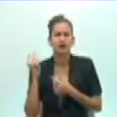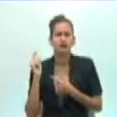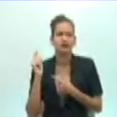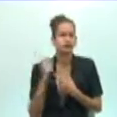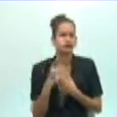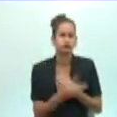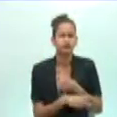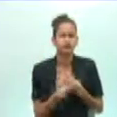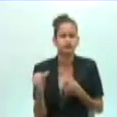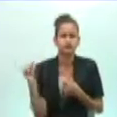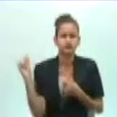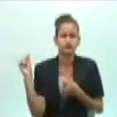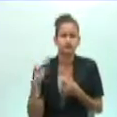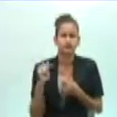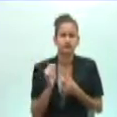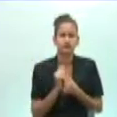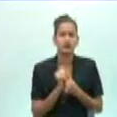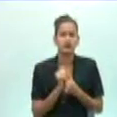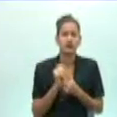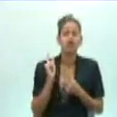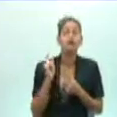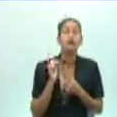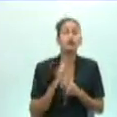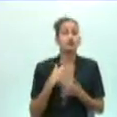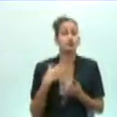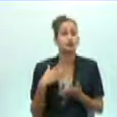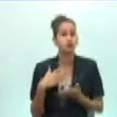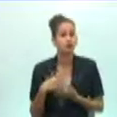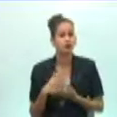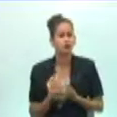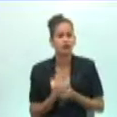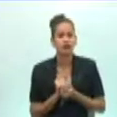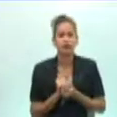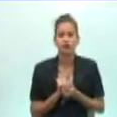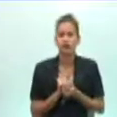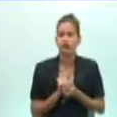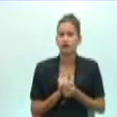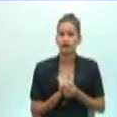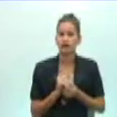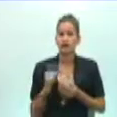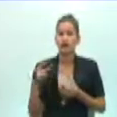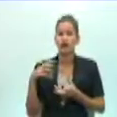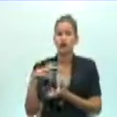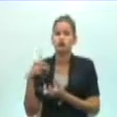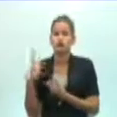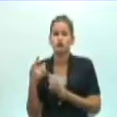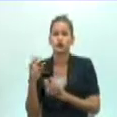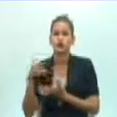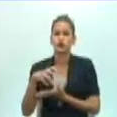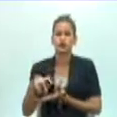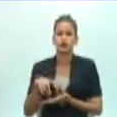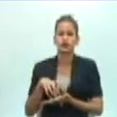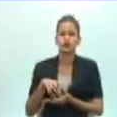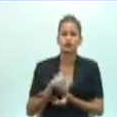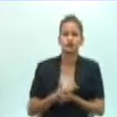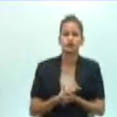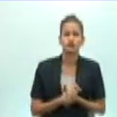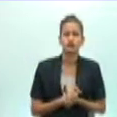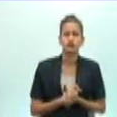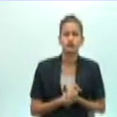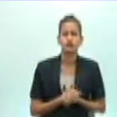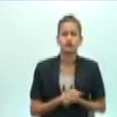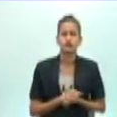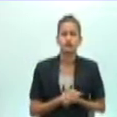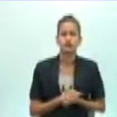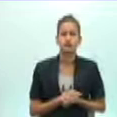en este país ciudades medievales, iglesias y castillos que se encuentran todavía fortificados. Vamos